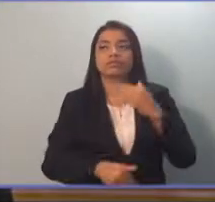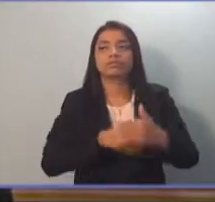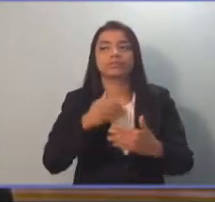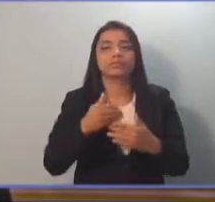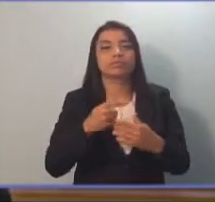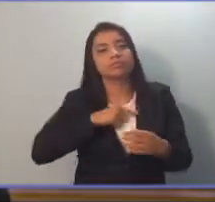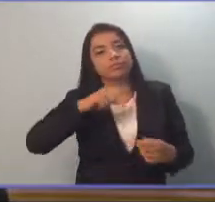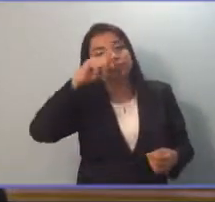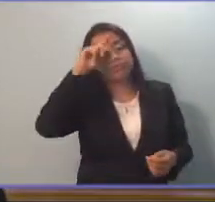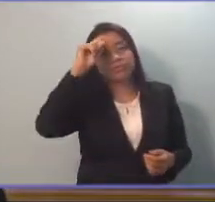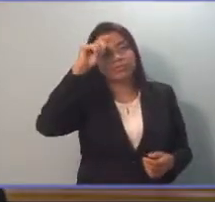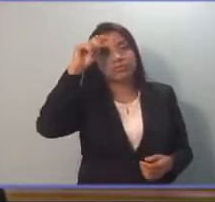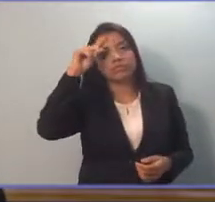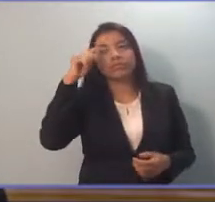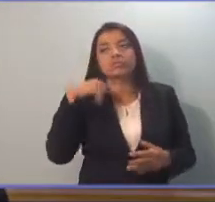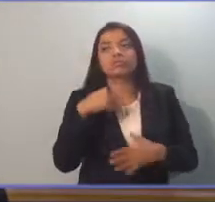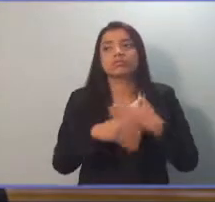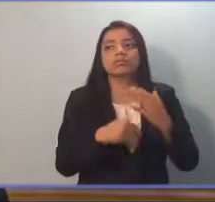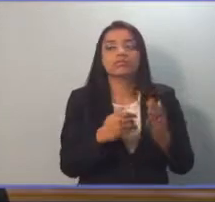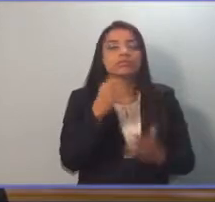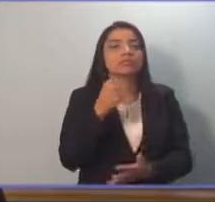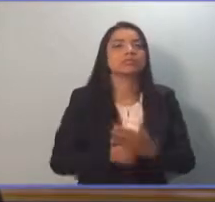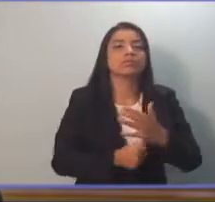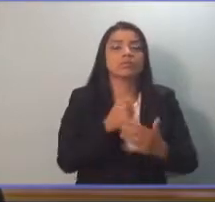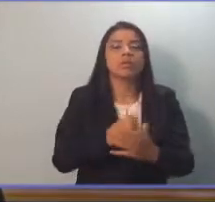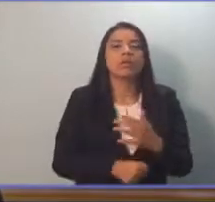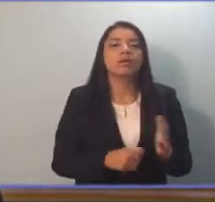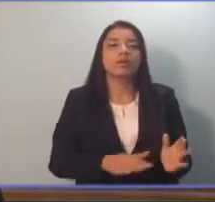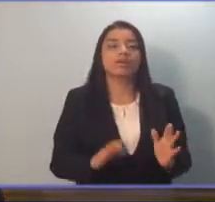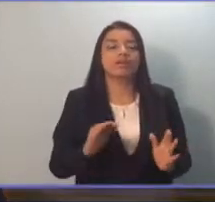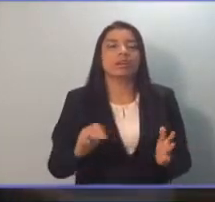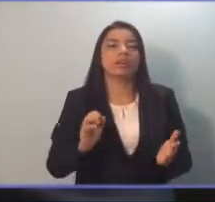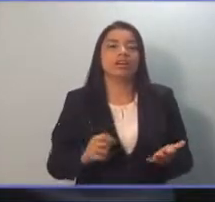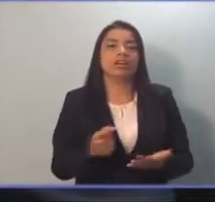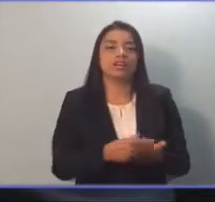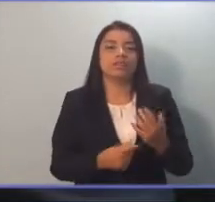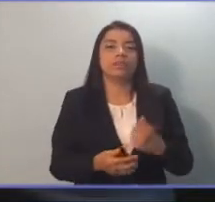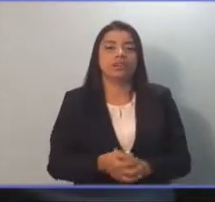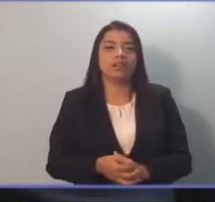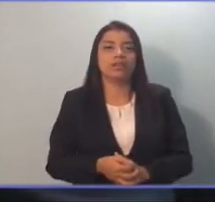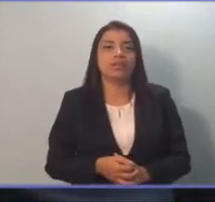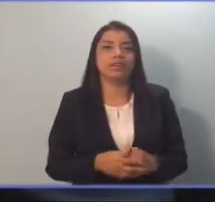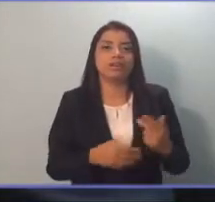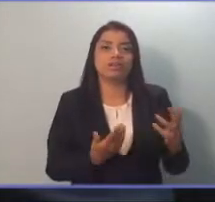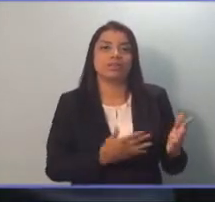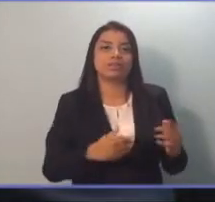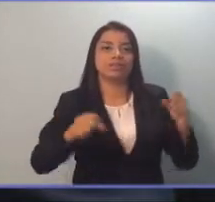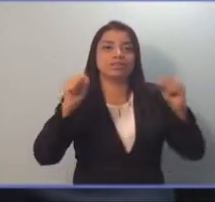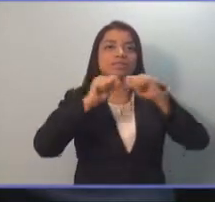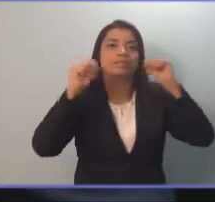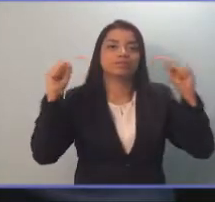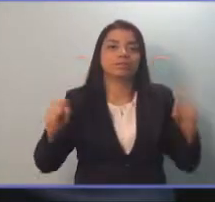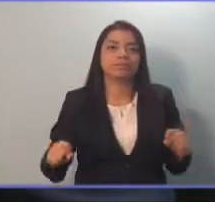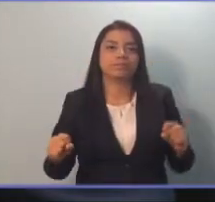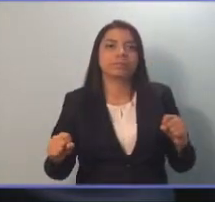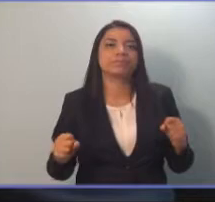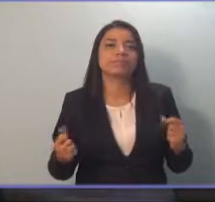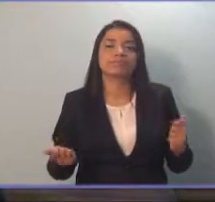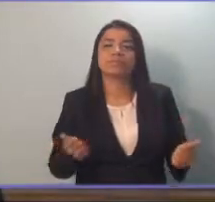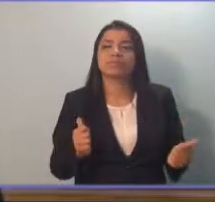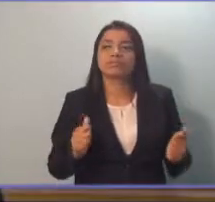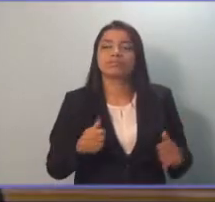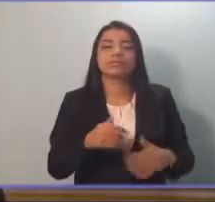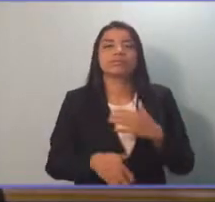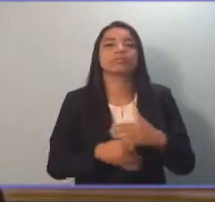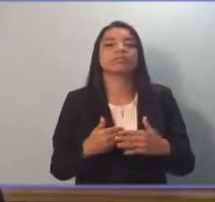que desarrollamos, con esfuerzos como los siguientes: un sistema de audiencias a través